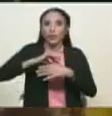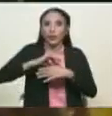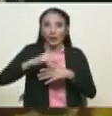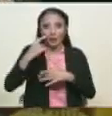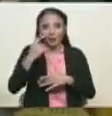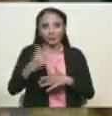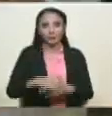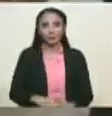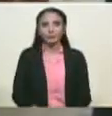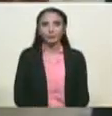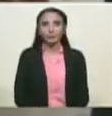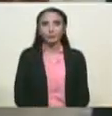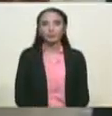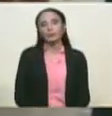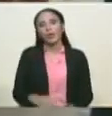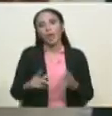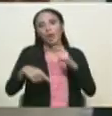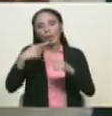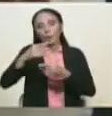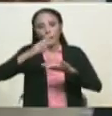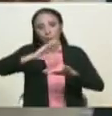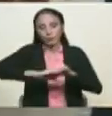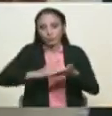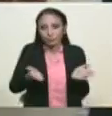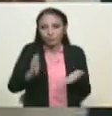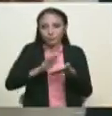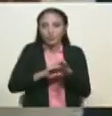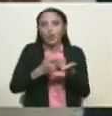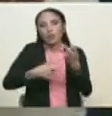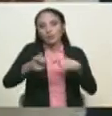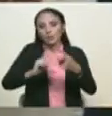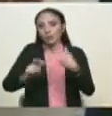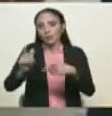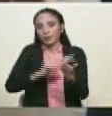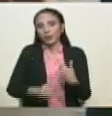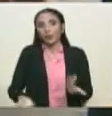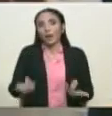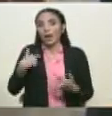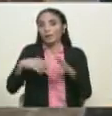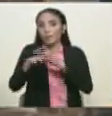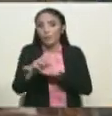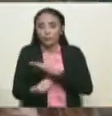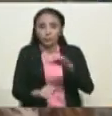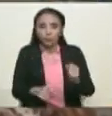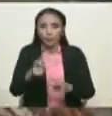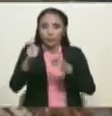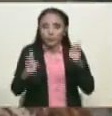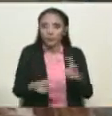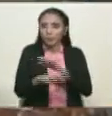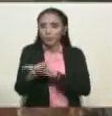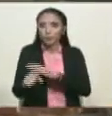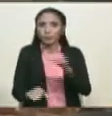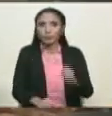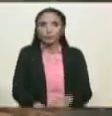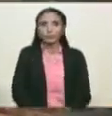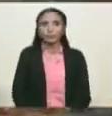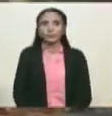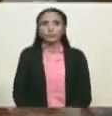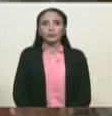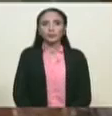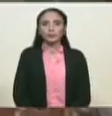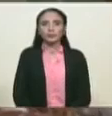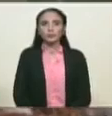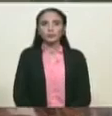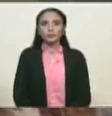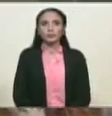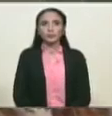productos para convertirlos en un producto para el pueblo, un producto que permite ser distribuido en los territorios a